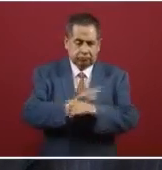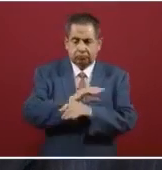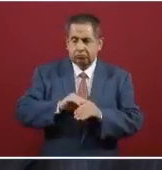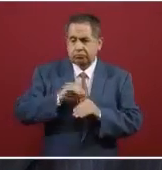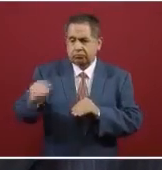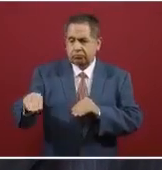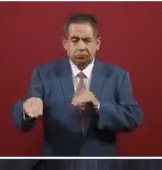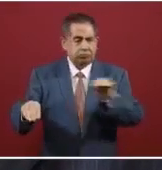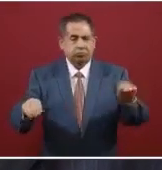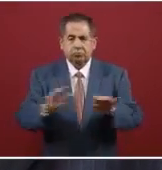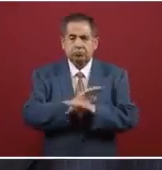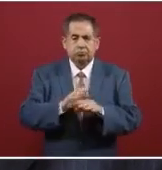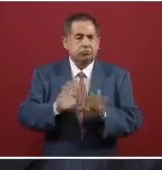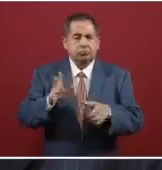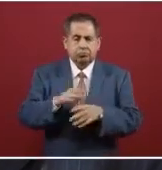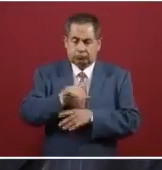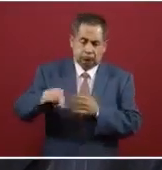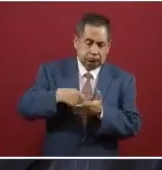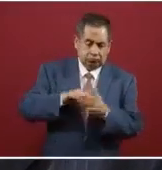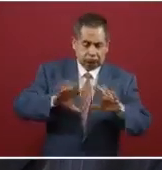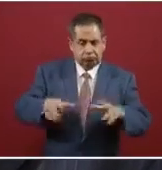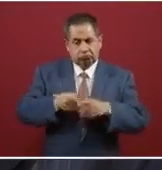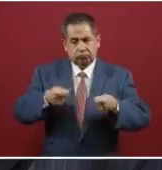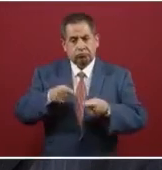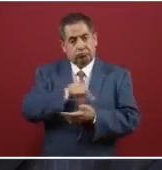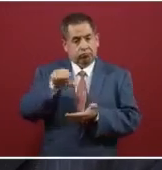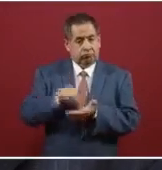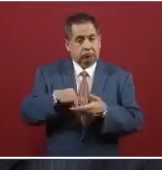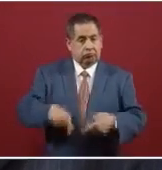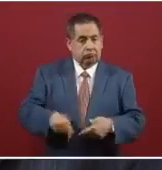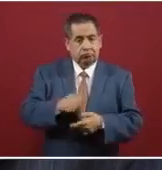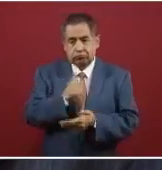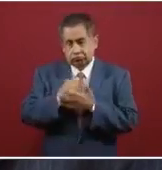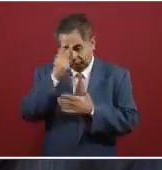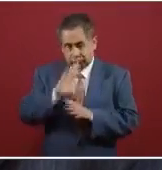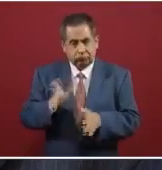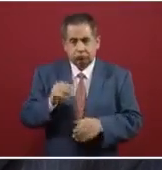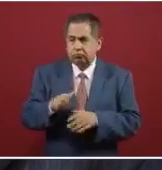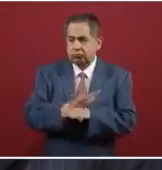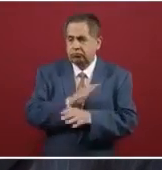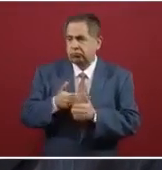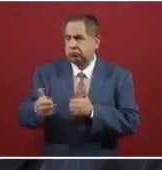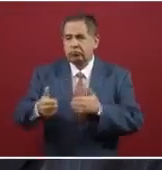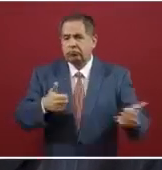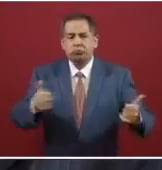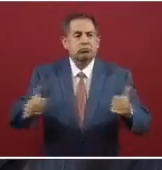estado que guarda esta descentralización y finalmente la ley de